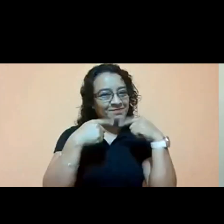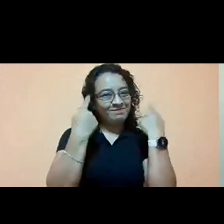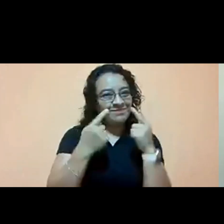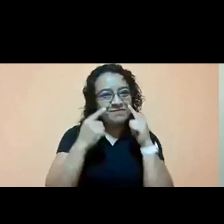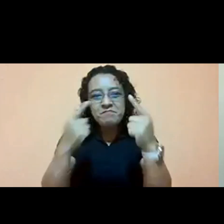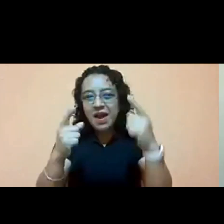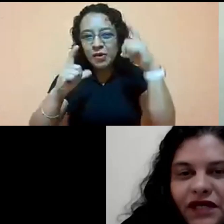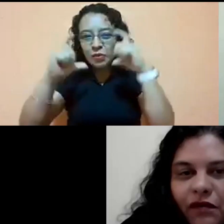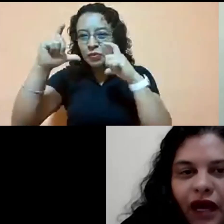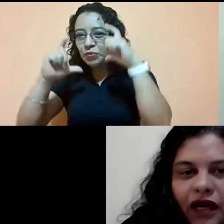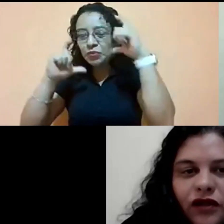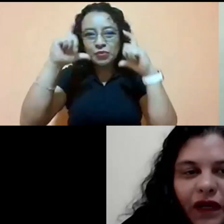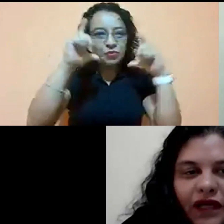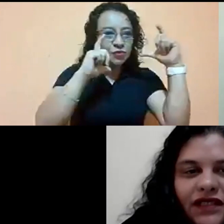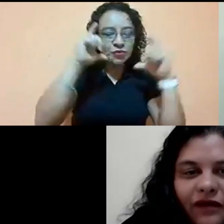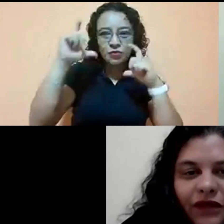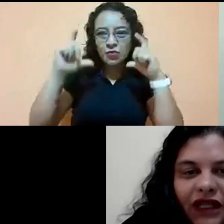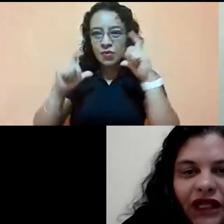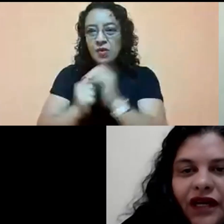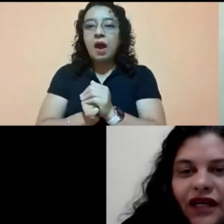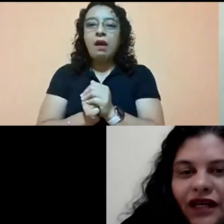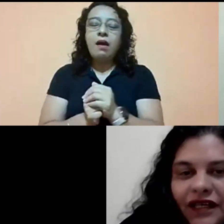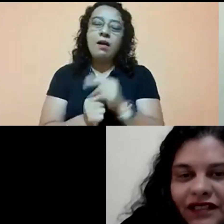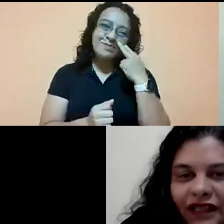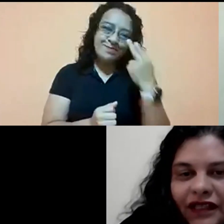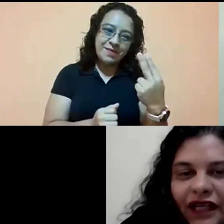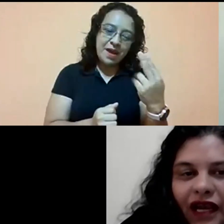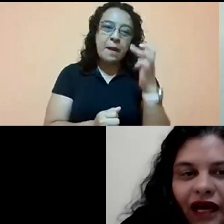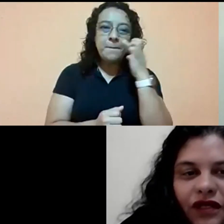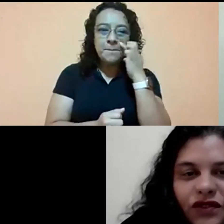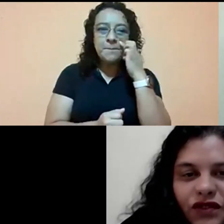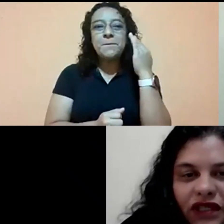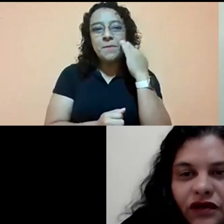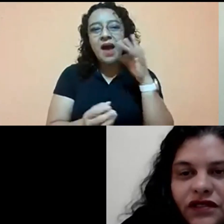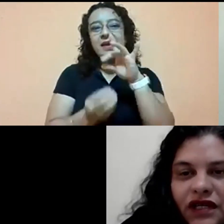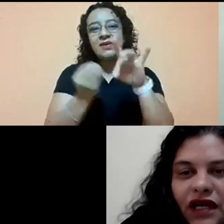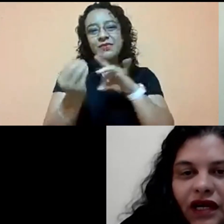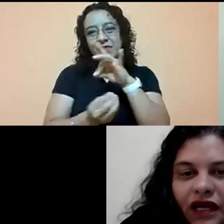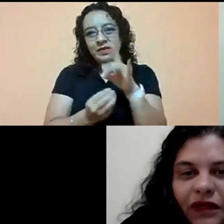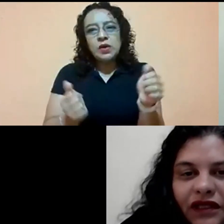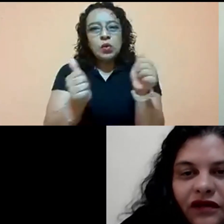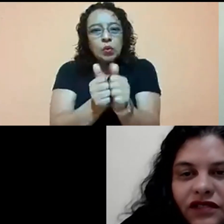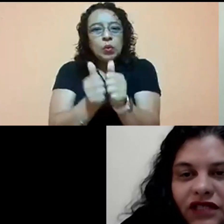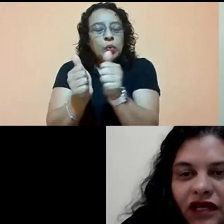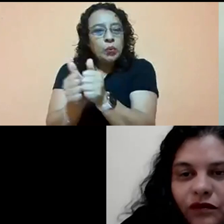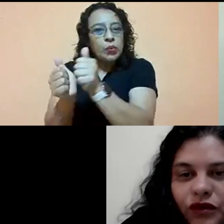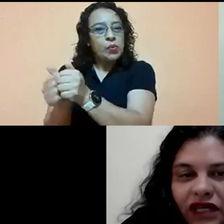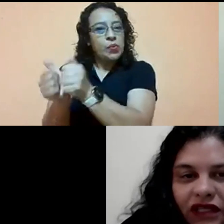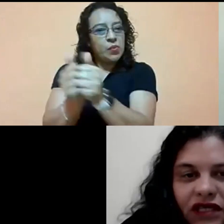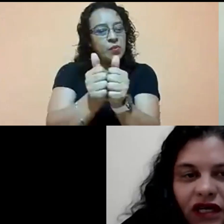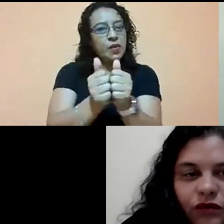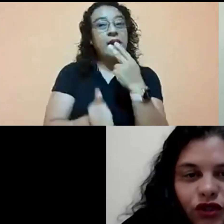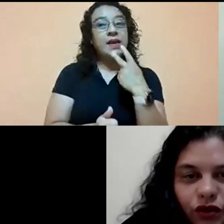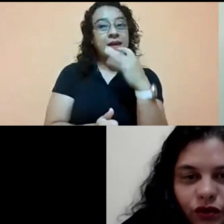Realmente también el poder observar que los padres de familia están al lado de sus hijos, realmente nos llena de